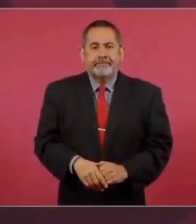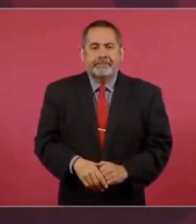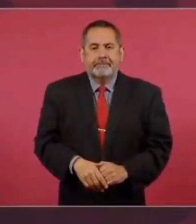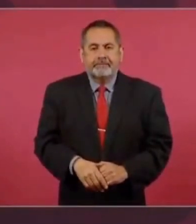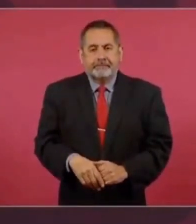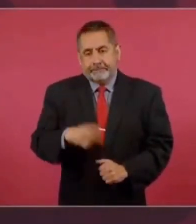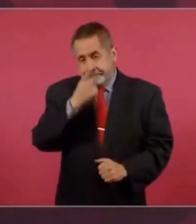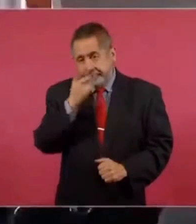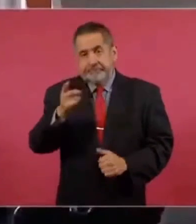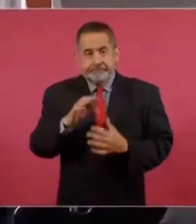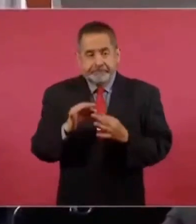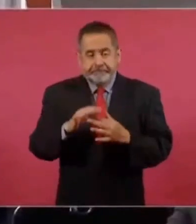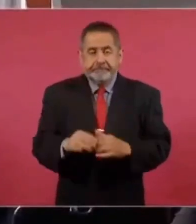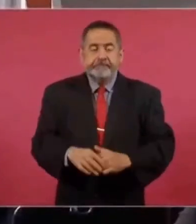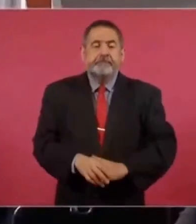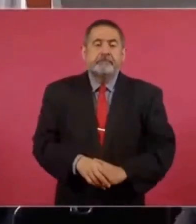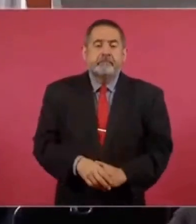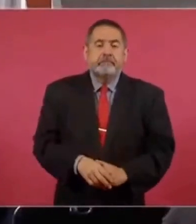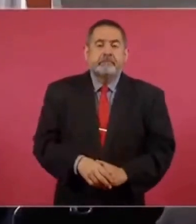Dice